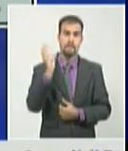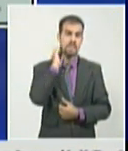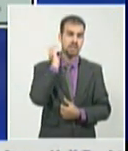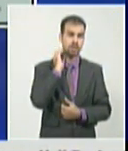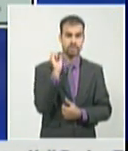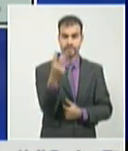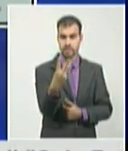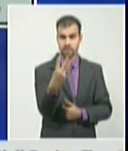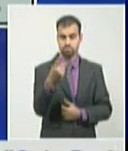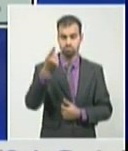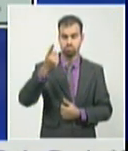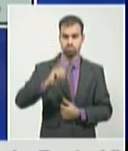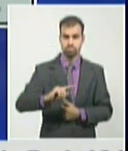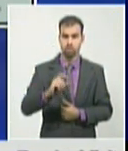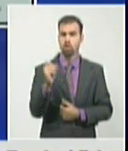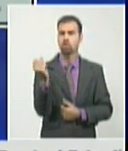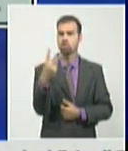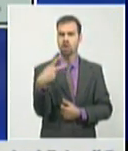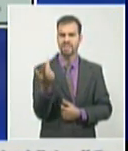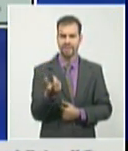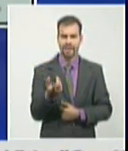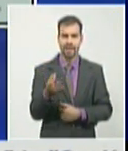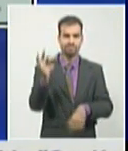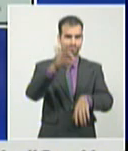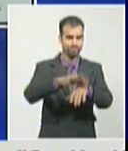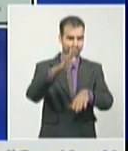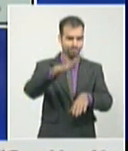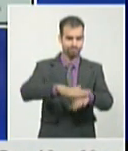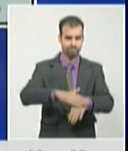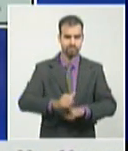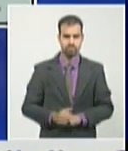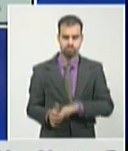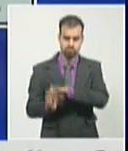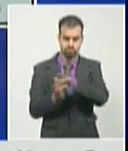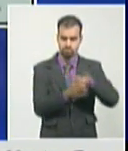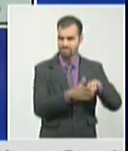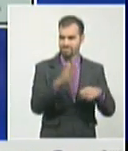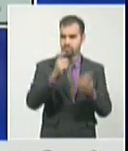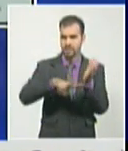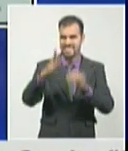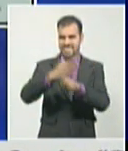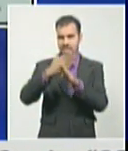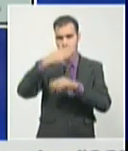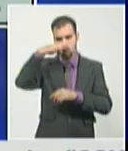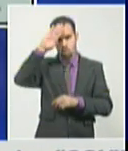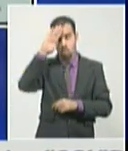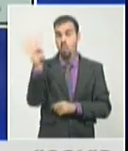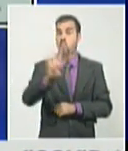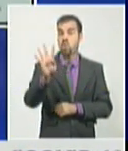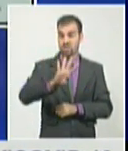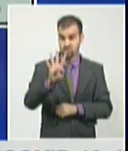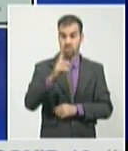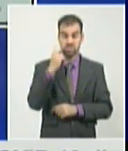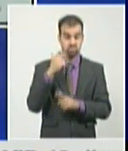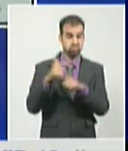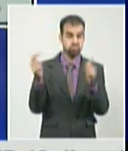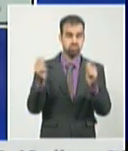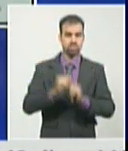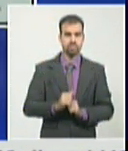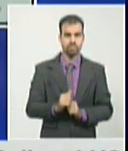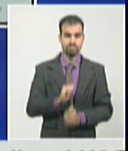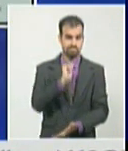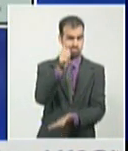ríos santiago también una cifra delegada del caso confirmado hay cuatro de santiago